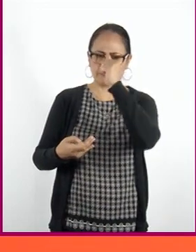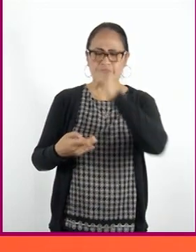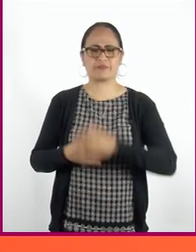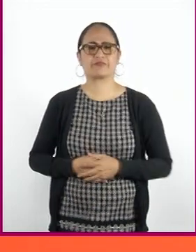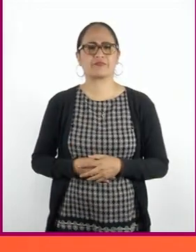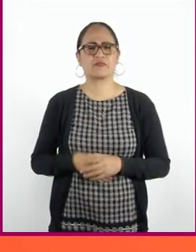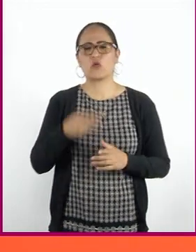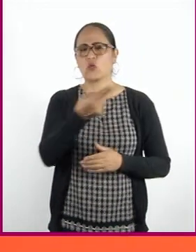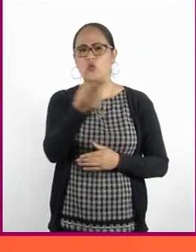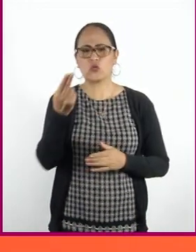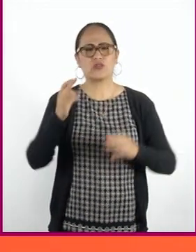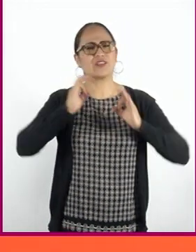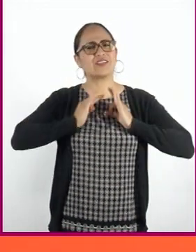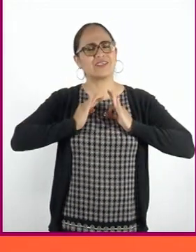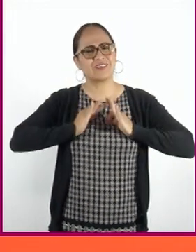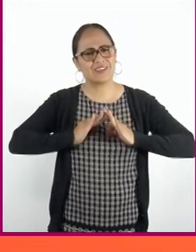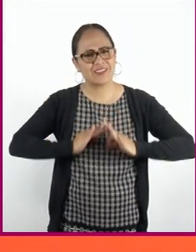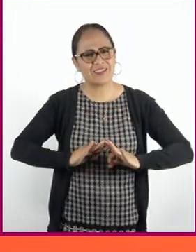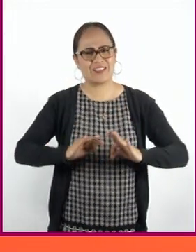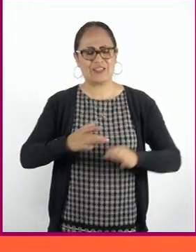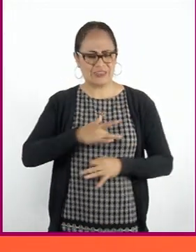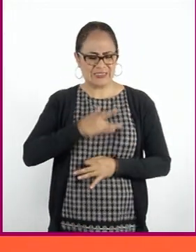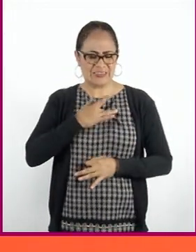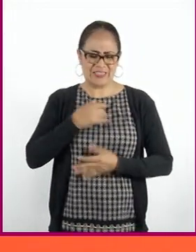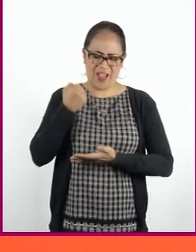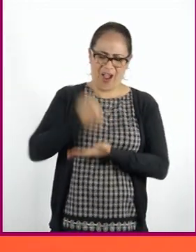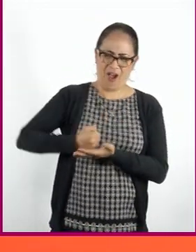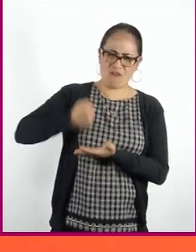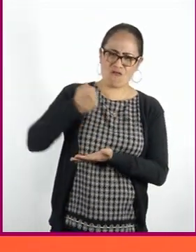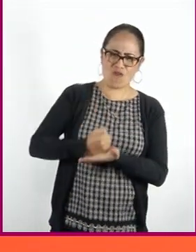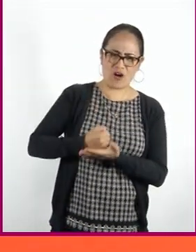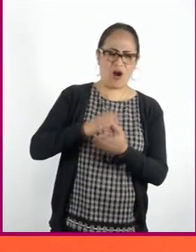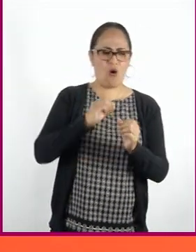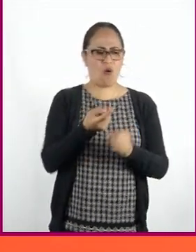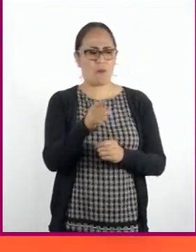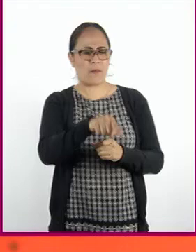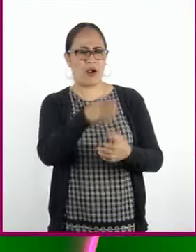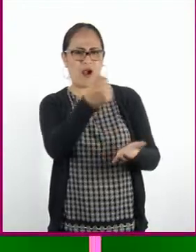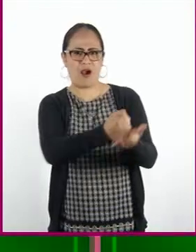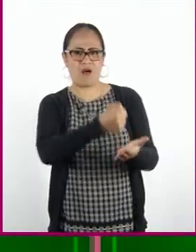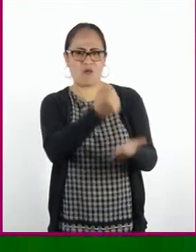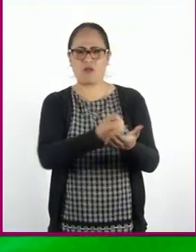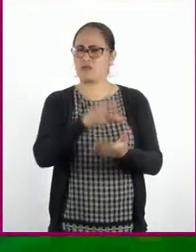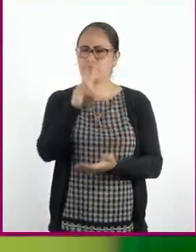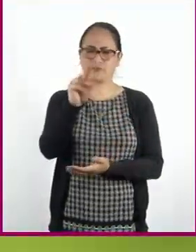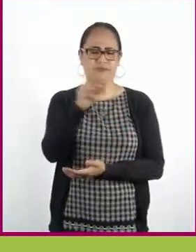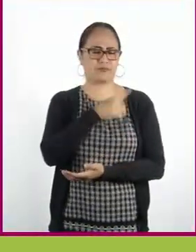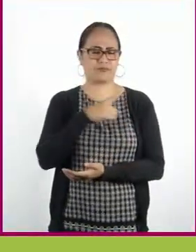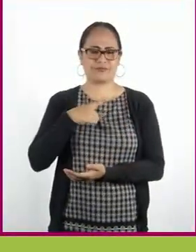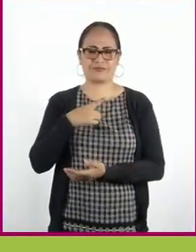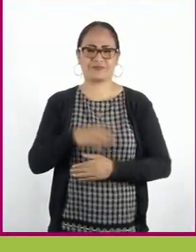que tranquilas y tranquilos, no se sientan presionadas ni presionados.